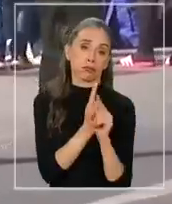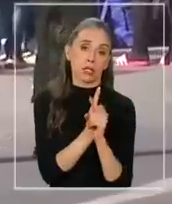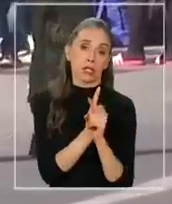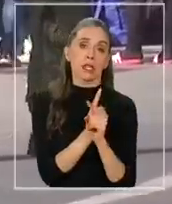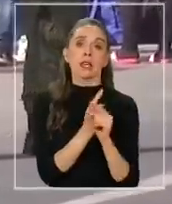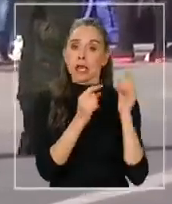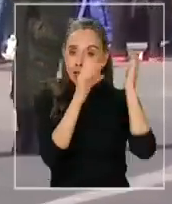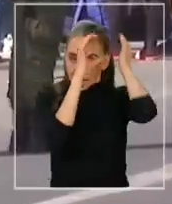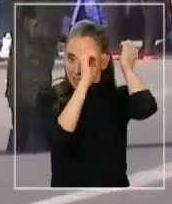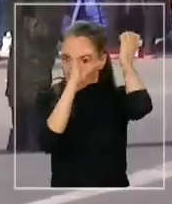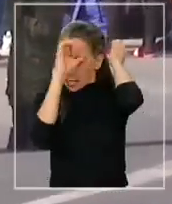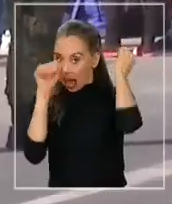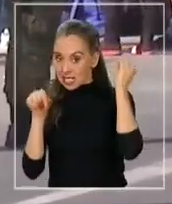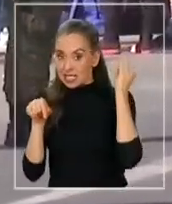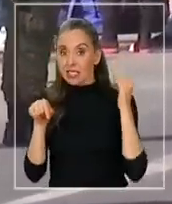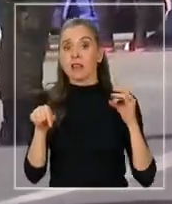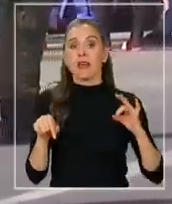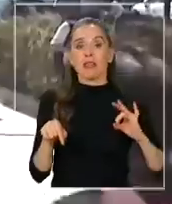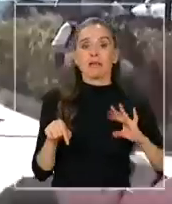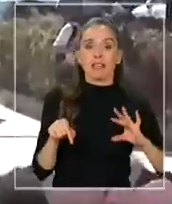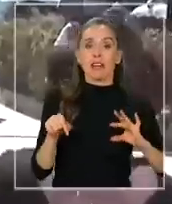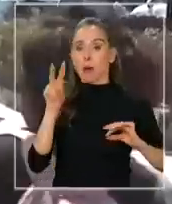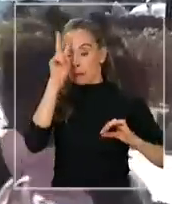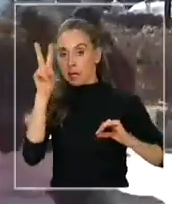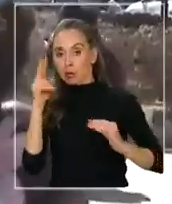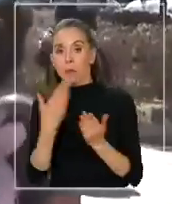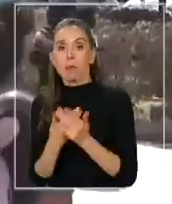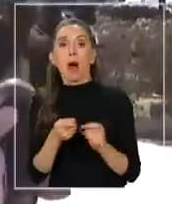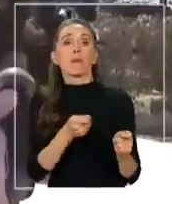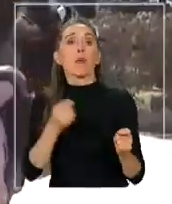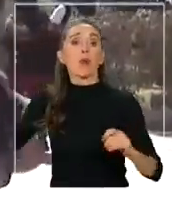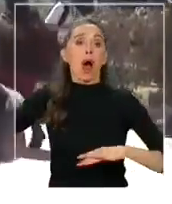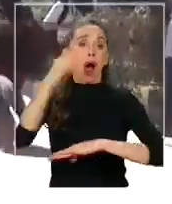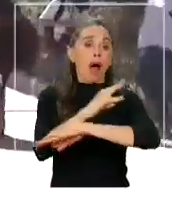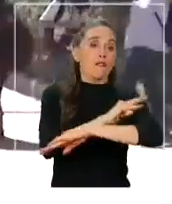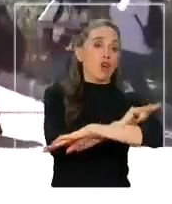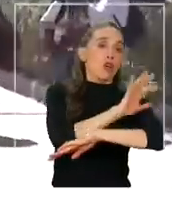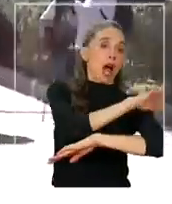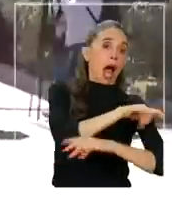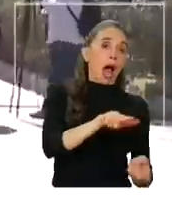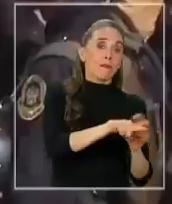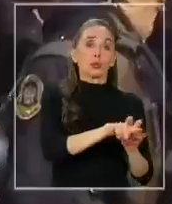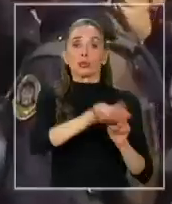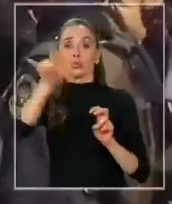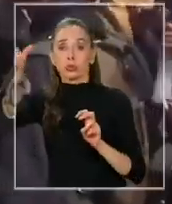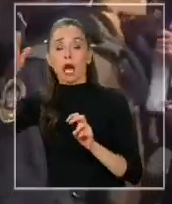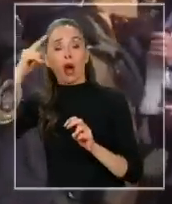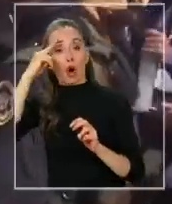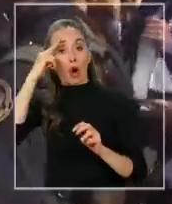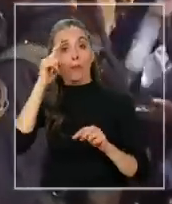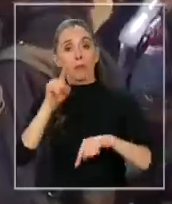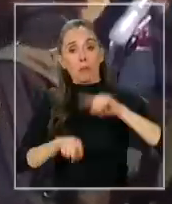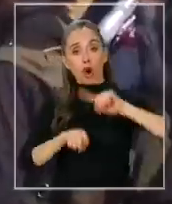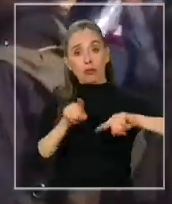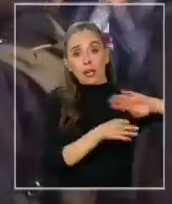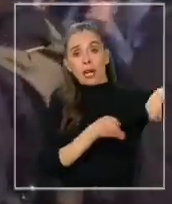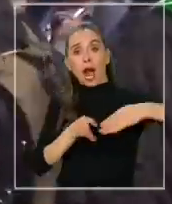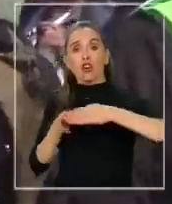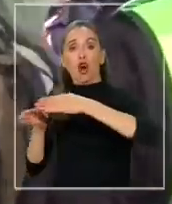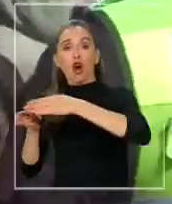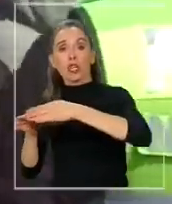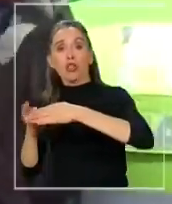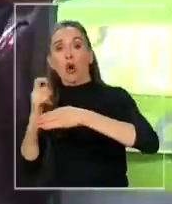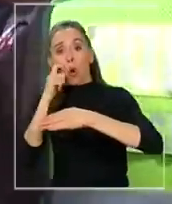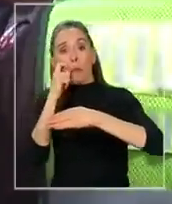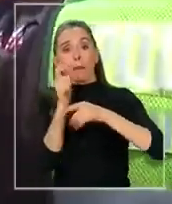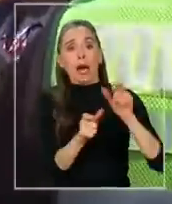ambas cancillerías para ejecutar la propuesta, mientras se sigue analizando la opción de un corredor humanitario solicitado por